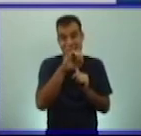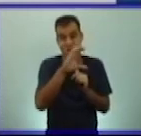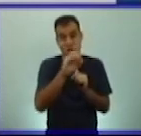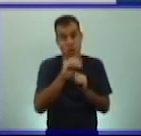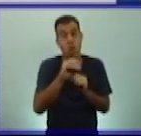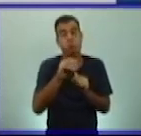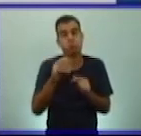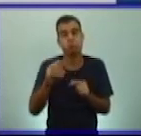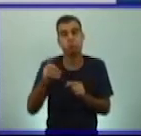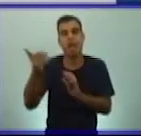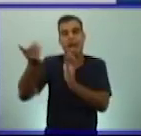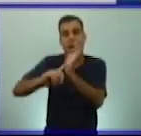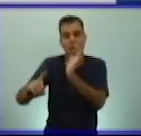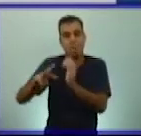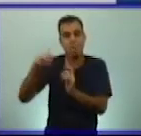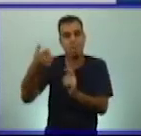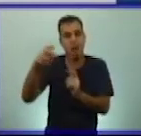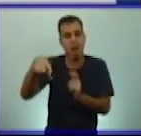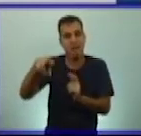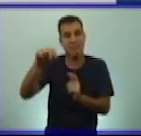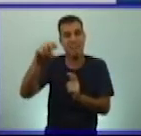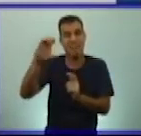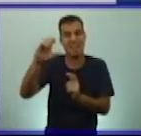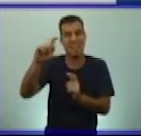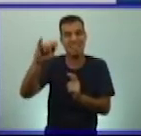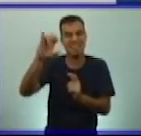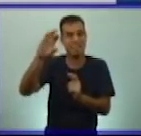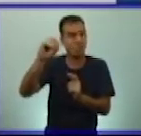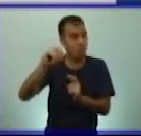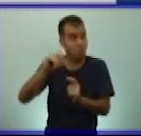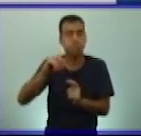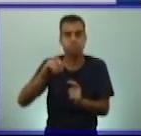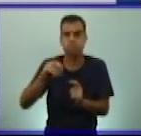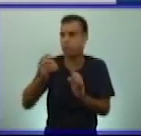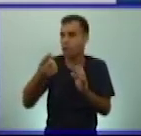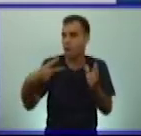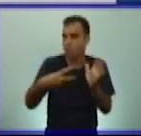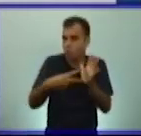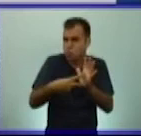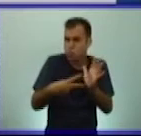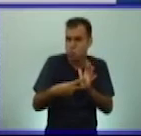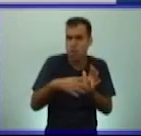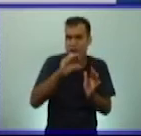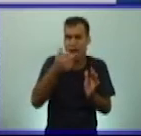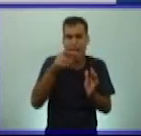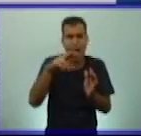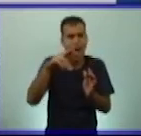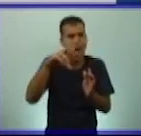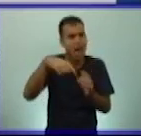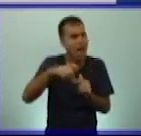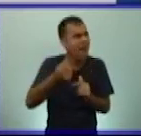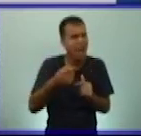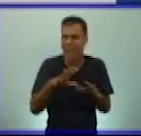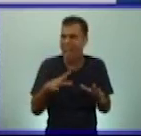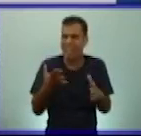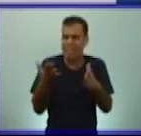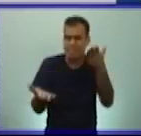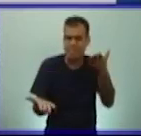sistema electromagnético. Les comentaba, la carga, ¿con quién la estamos comparando? Con